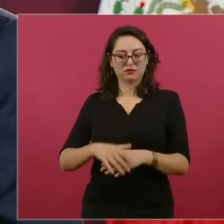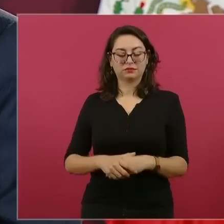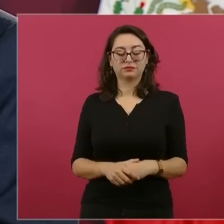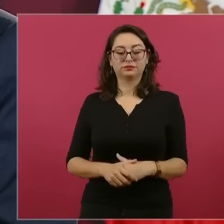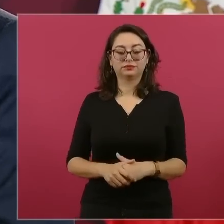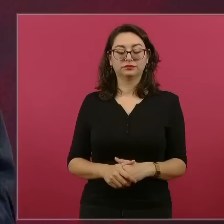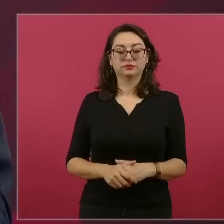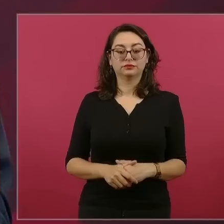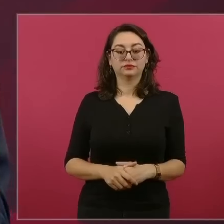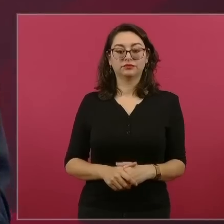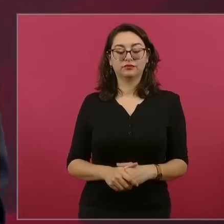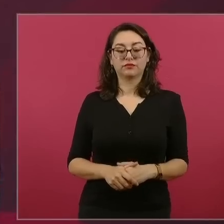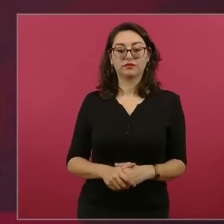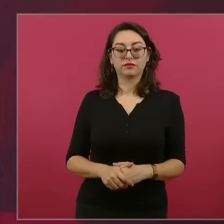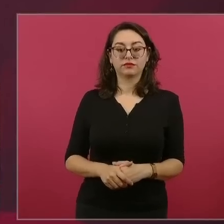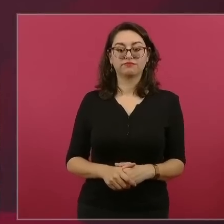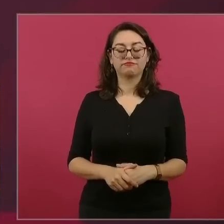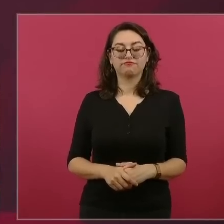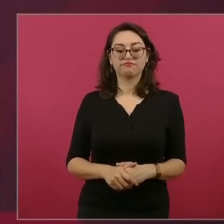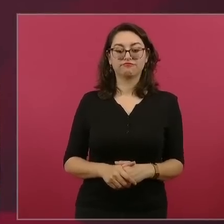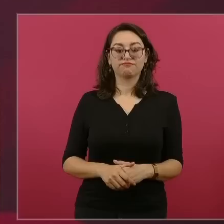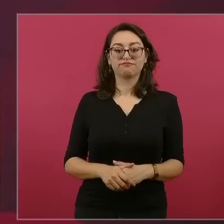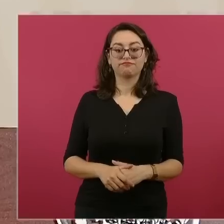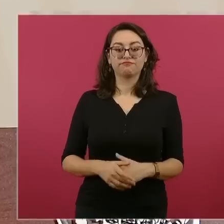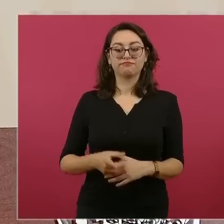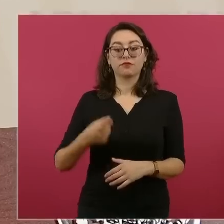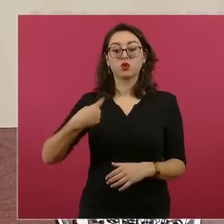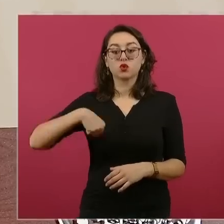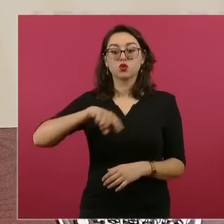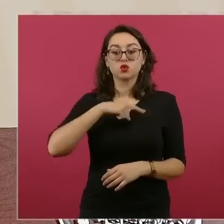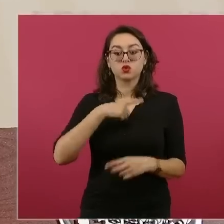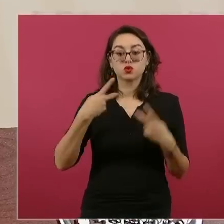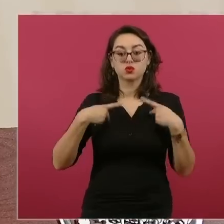somos mucha pieza